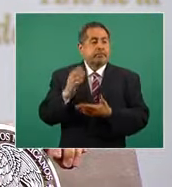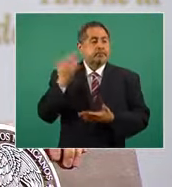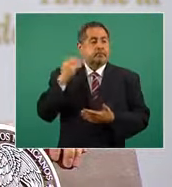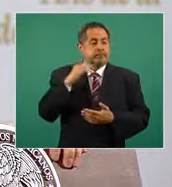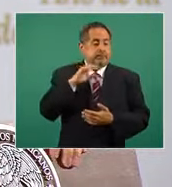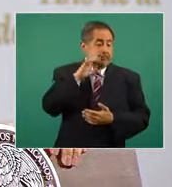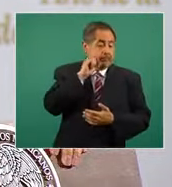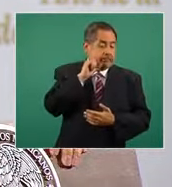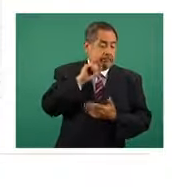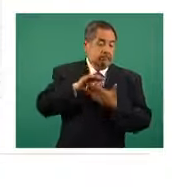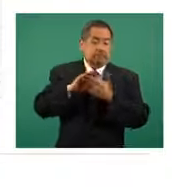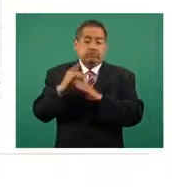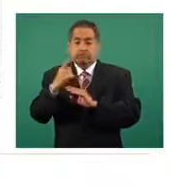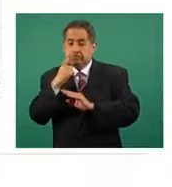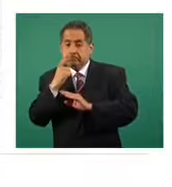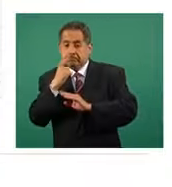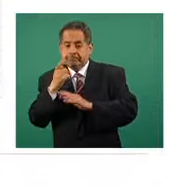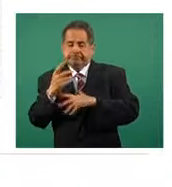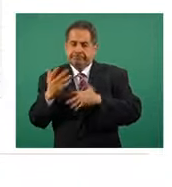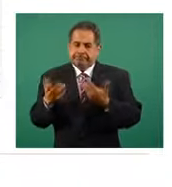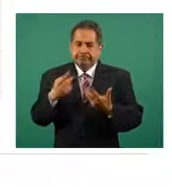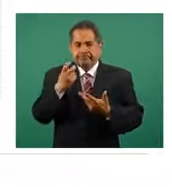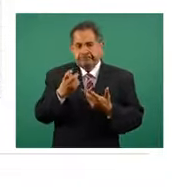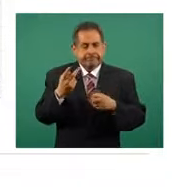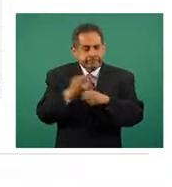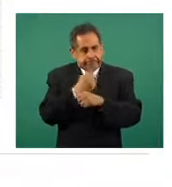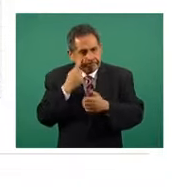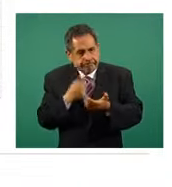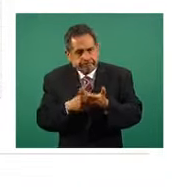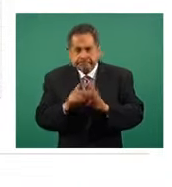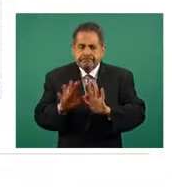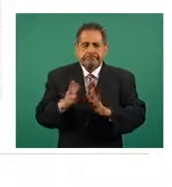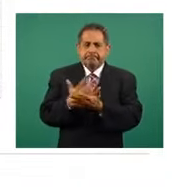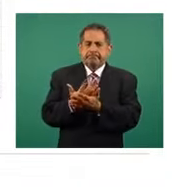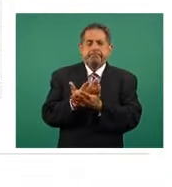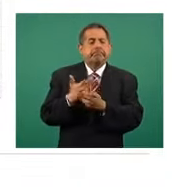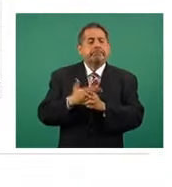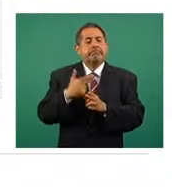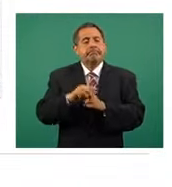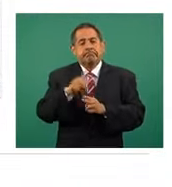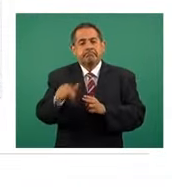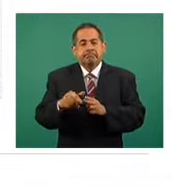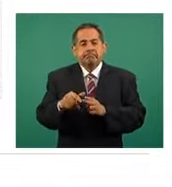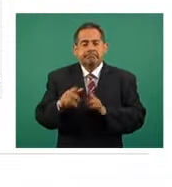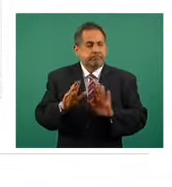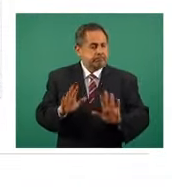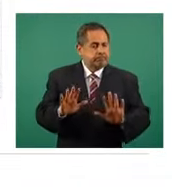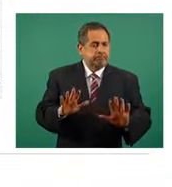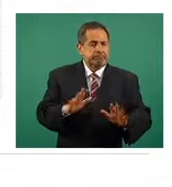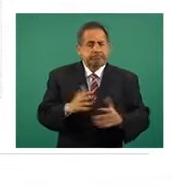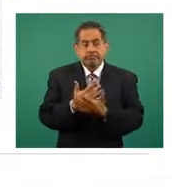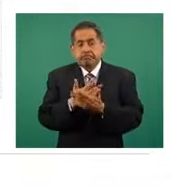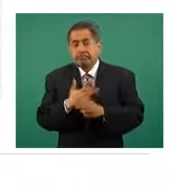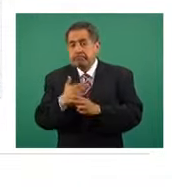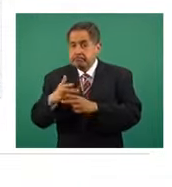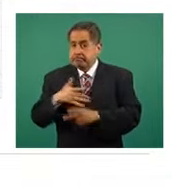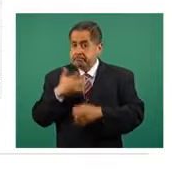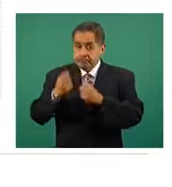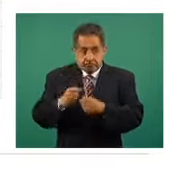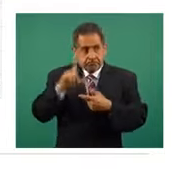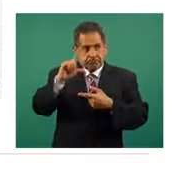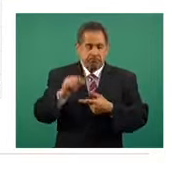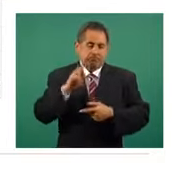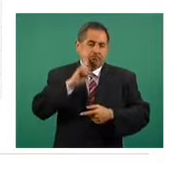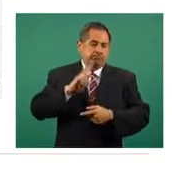naranja al semáforo rojo y también cuando eso ocurre preferimos ser expectantes y no tener total certidumbre de que va a la